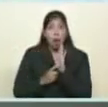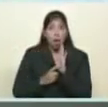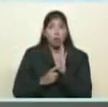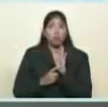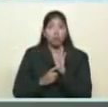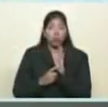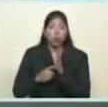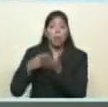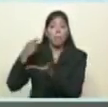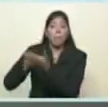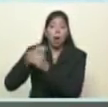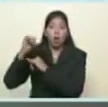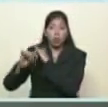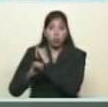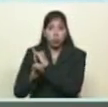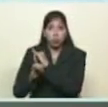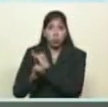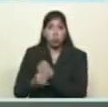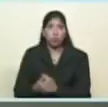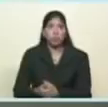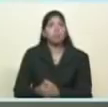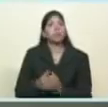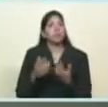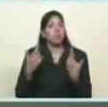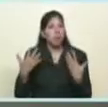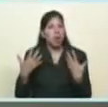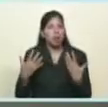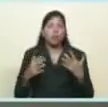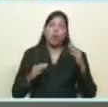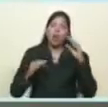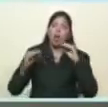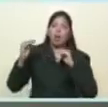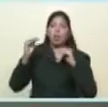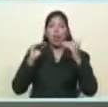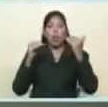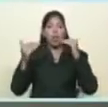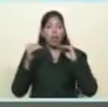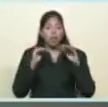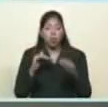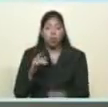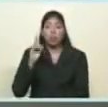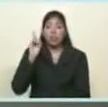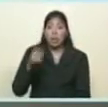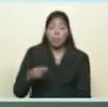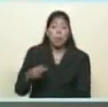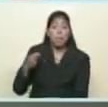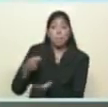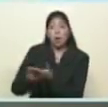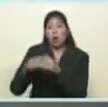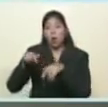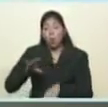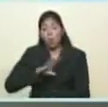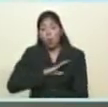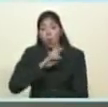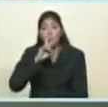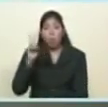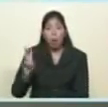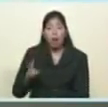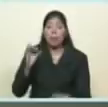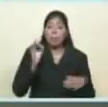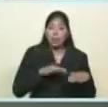para hacer un equilibrio y cubrir las necesidades del país, las inversiones del